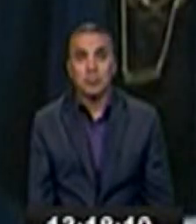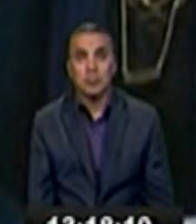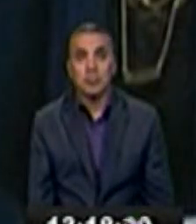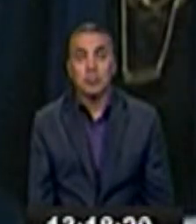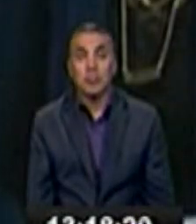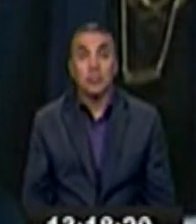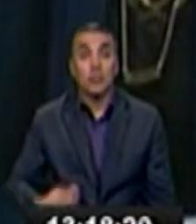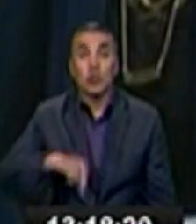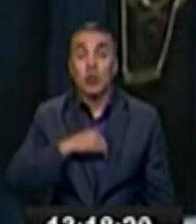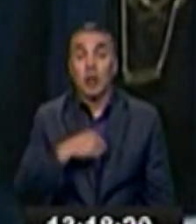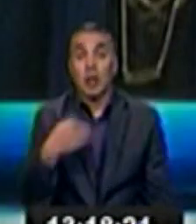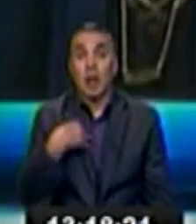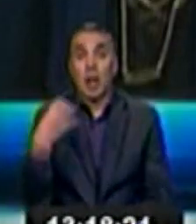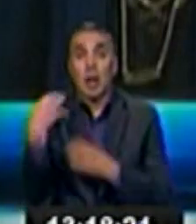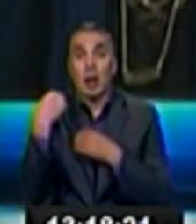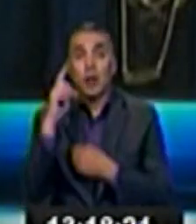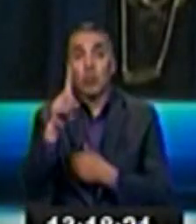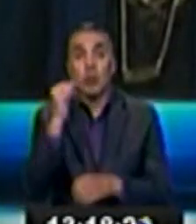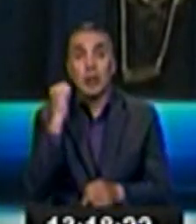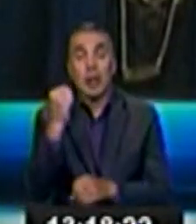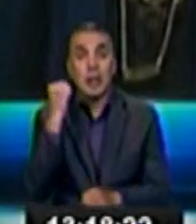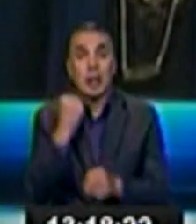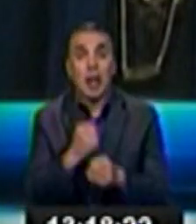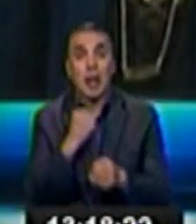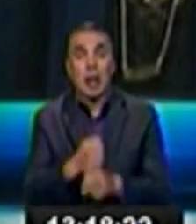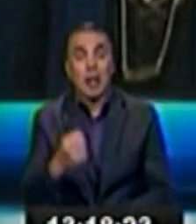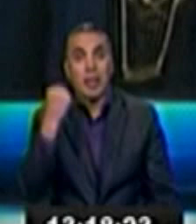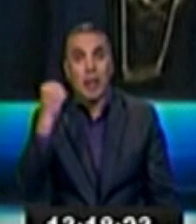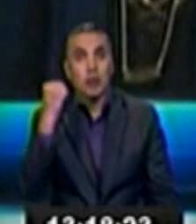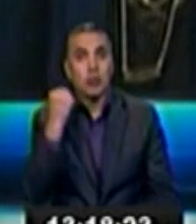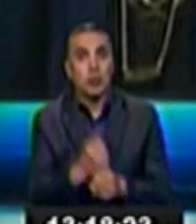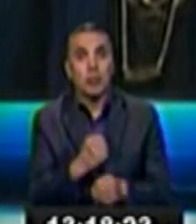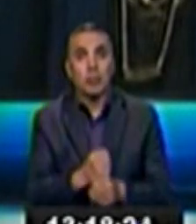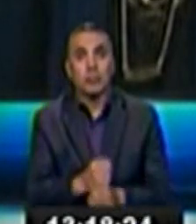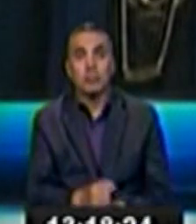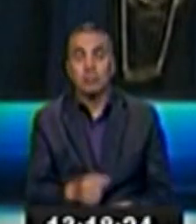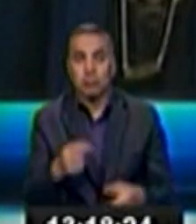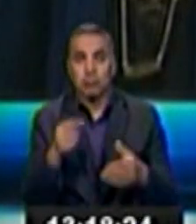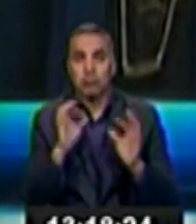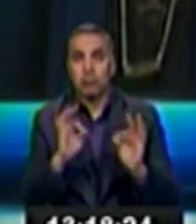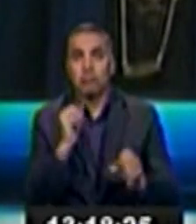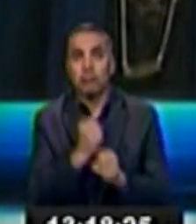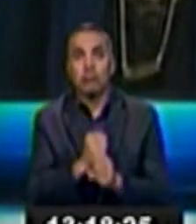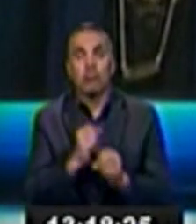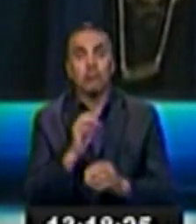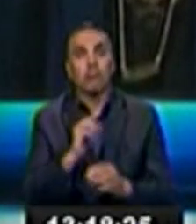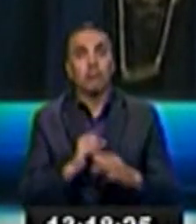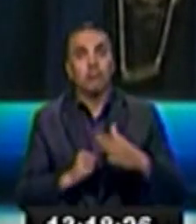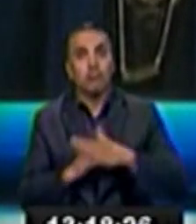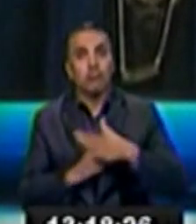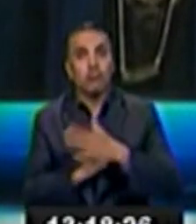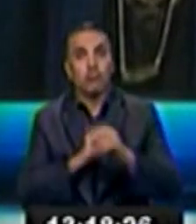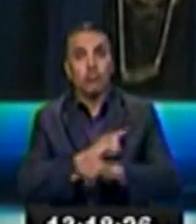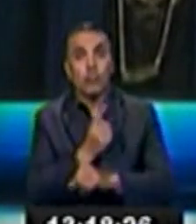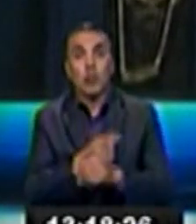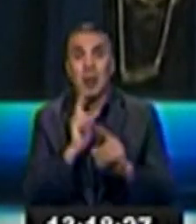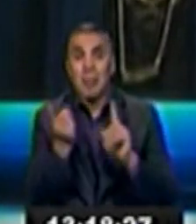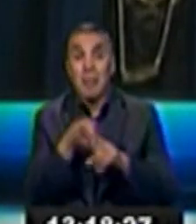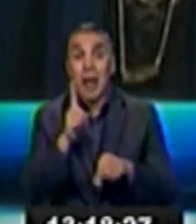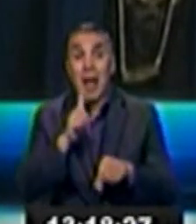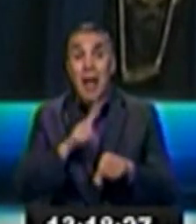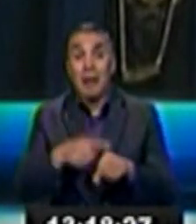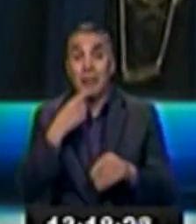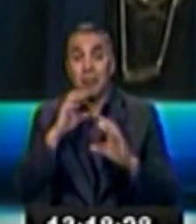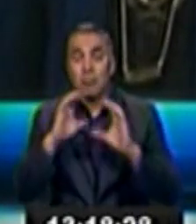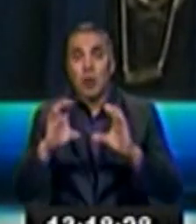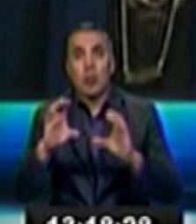Nosotros garantizamos sus derechos laborales y les brindamos la estabilidad que merecen. Es la primera vez que se entregan tantas partidas en un solo